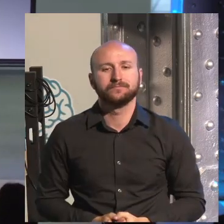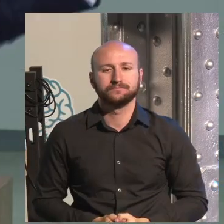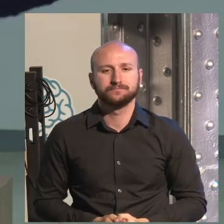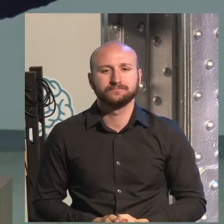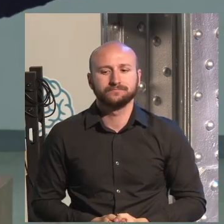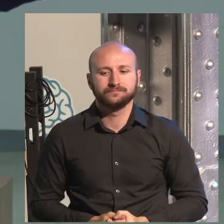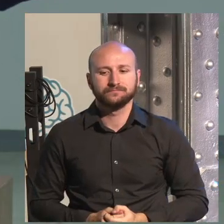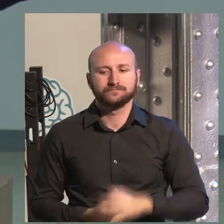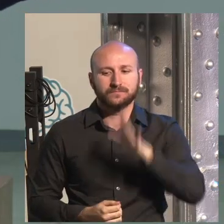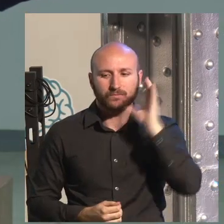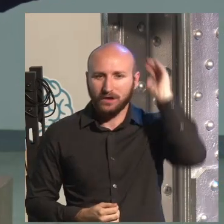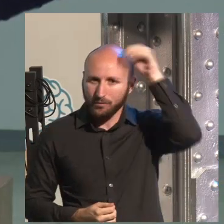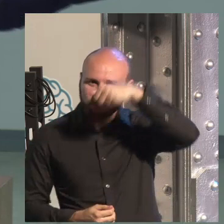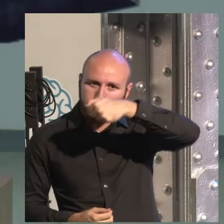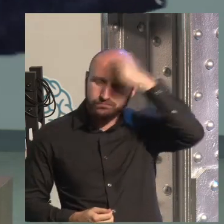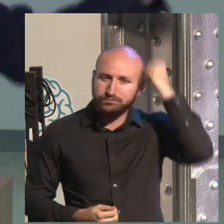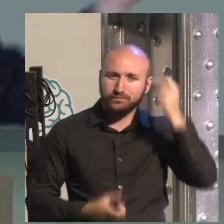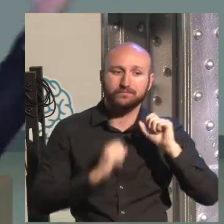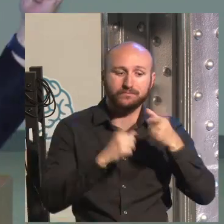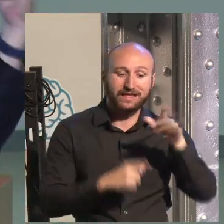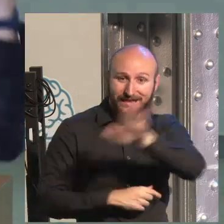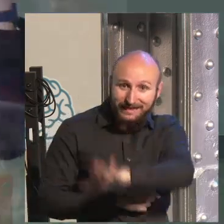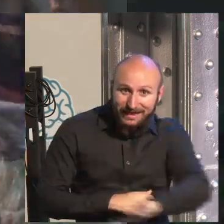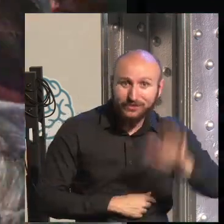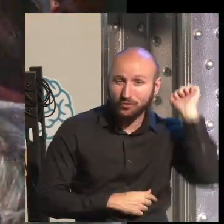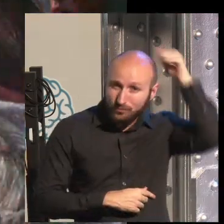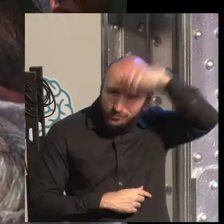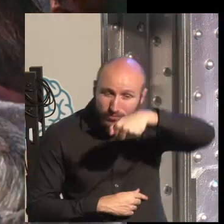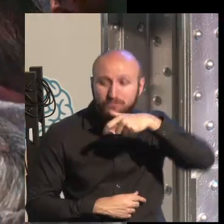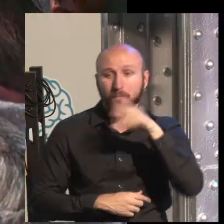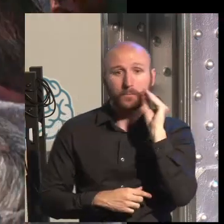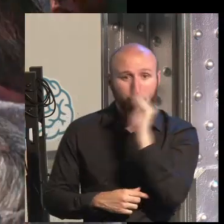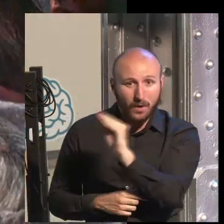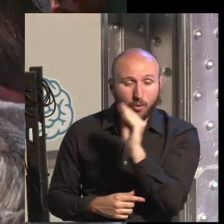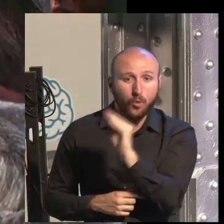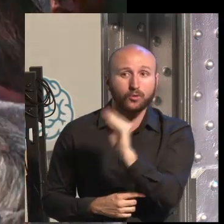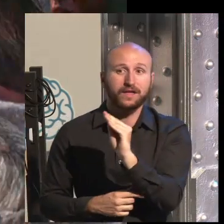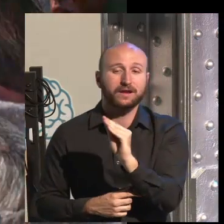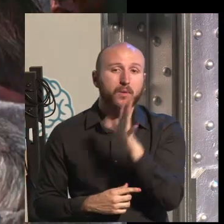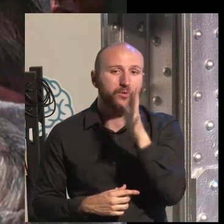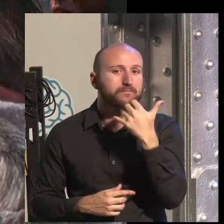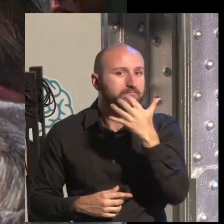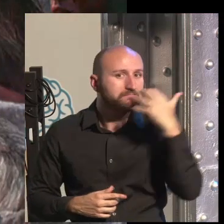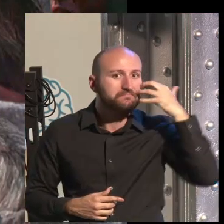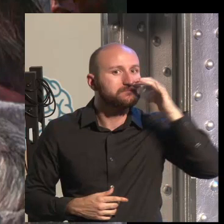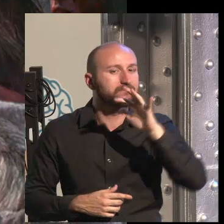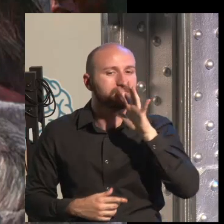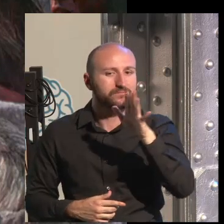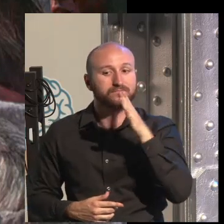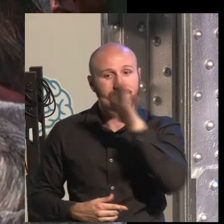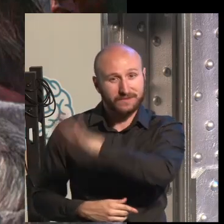neandertales. Y ahí tenemos un niño cromañón que le está preguntando, si le podía preguntar, o le mira con extrañeza a un